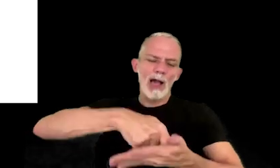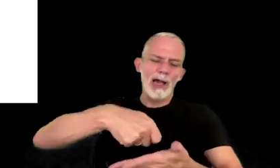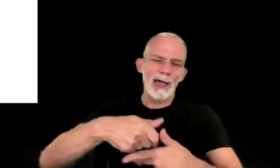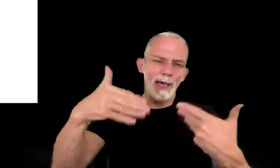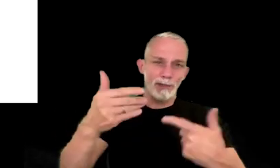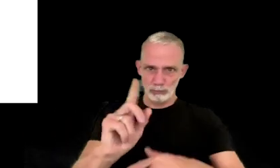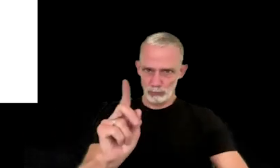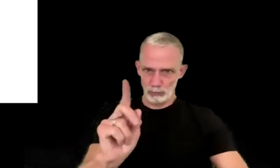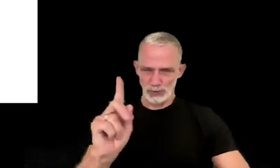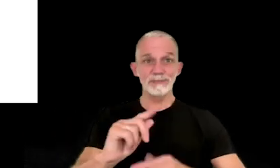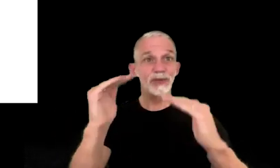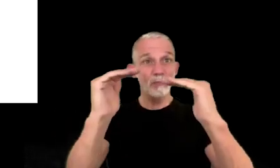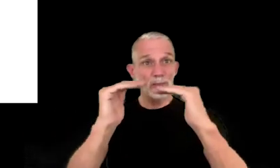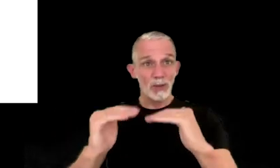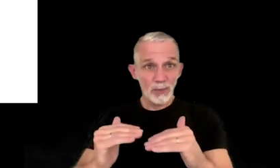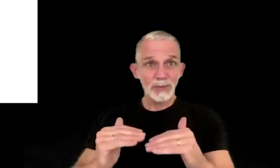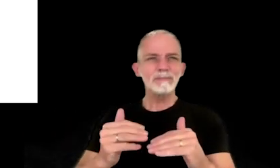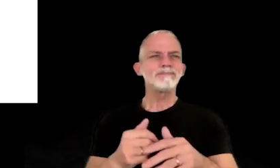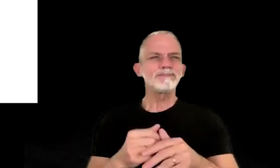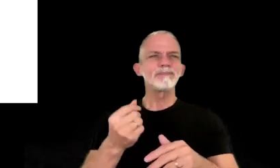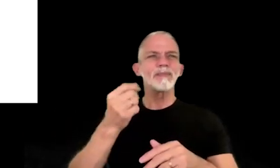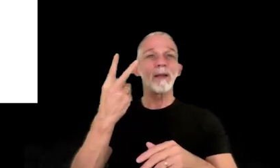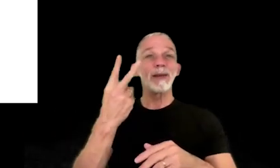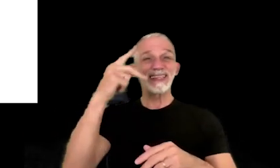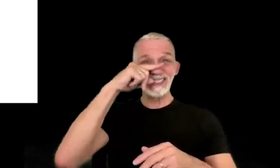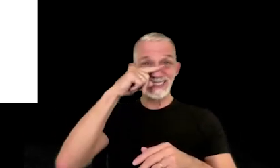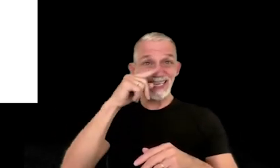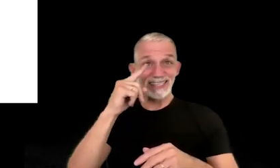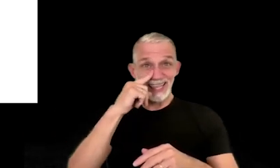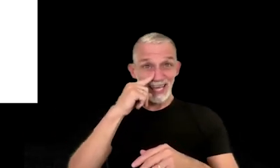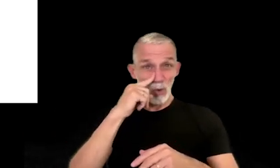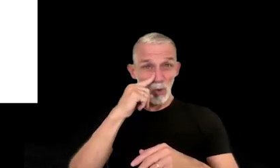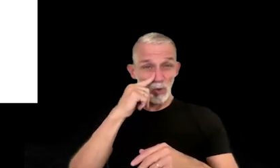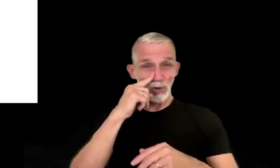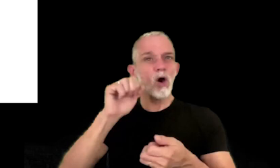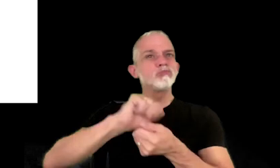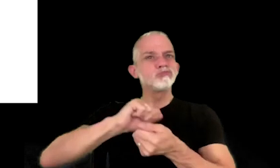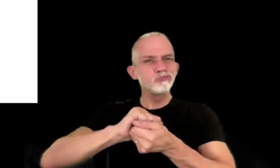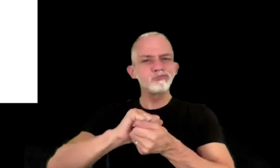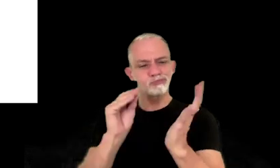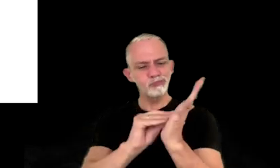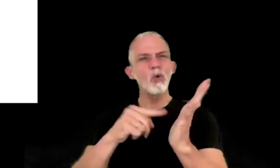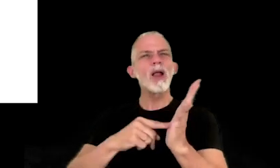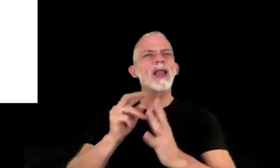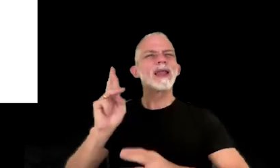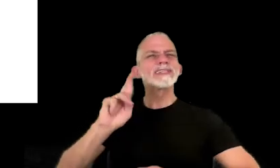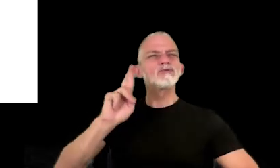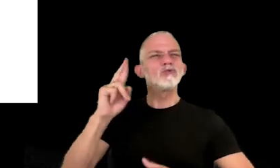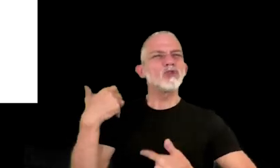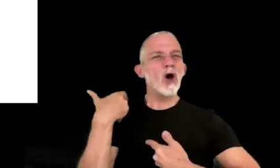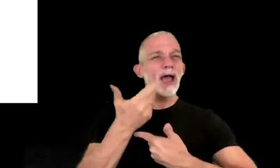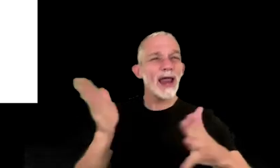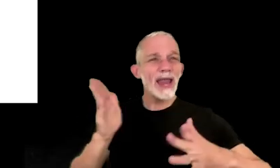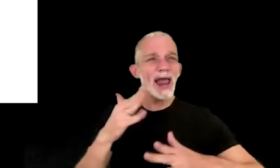Siguiendo cronológicamente, el 27 de junio se publicó la Resolución